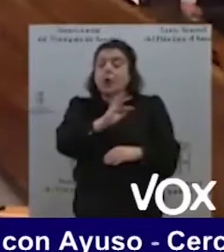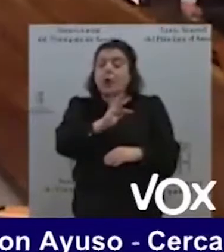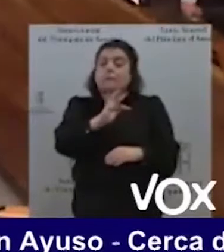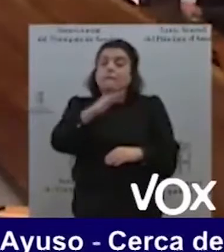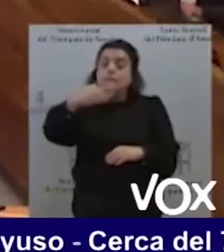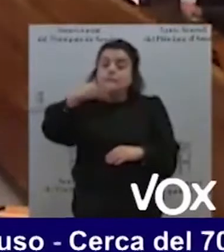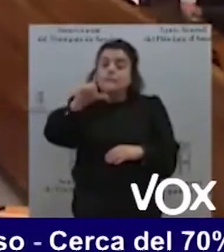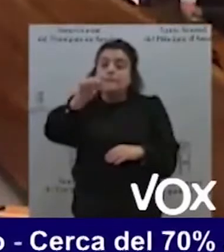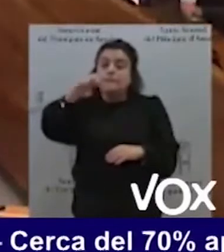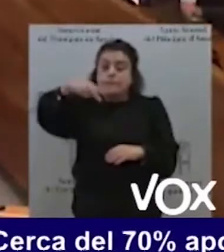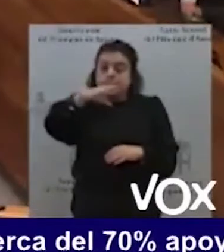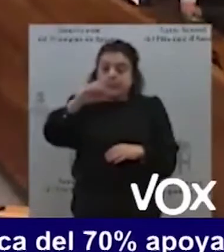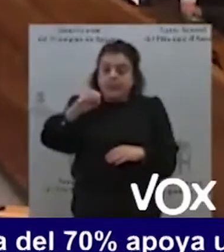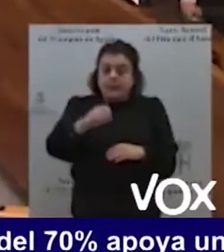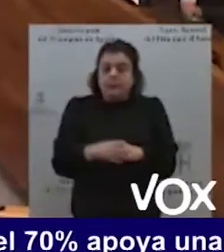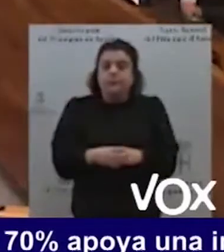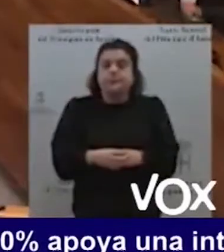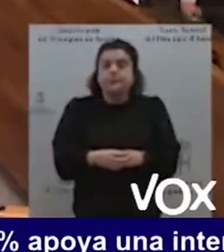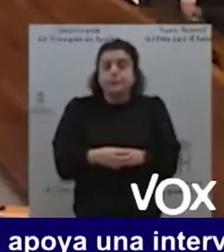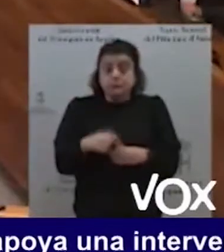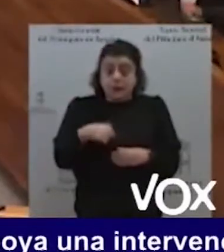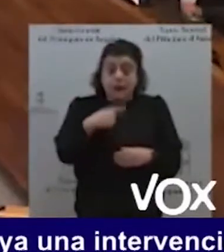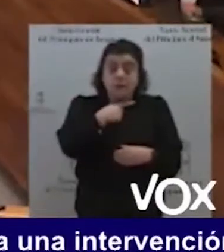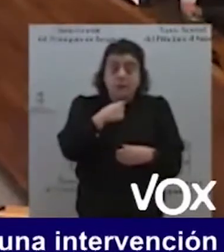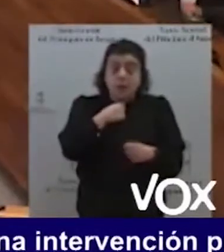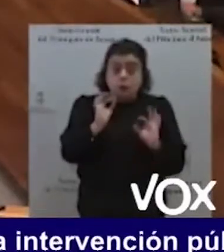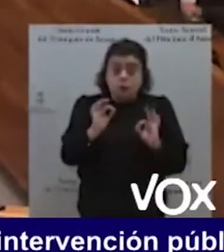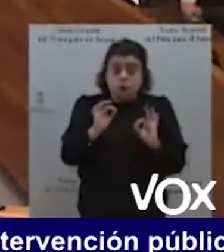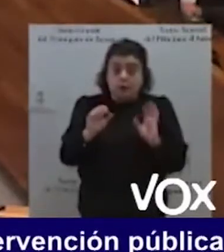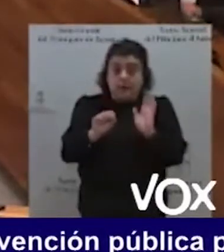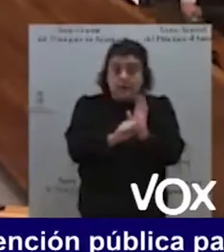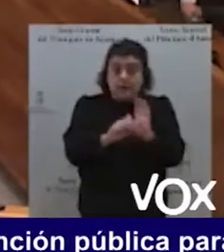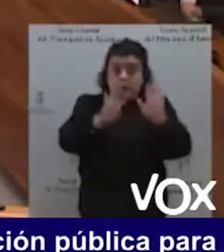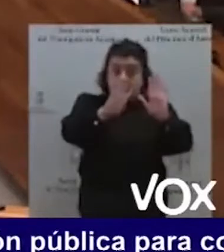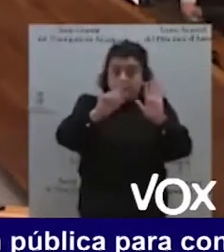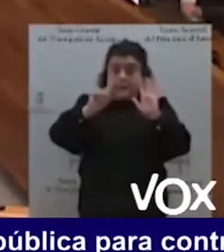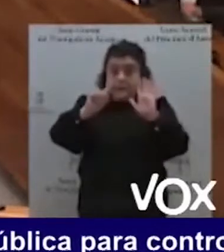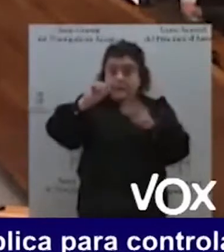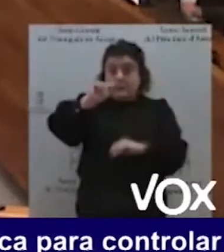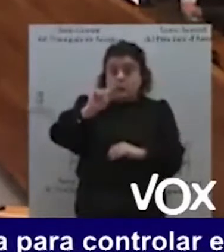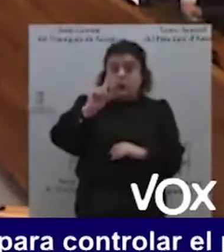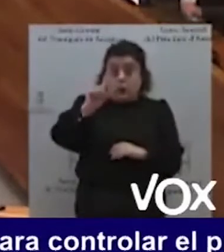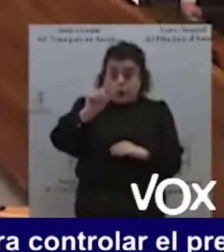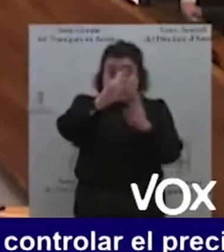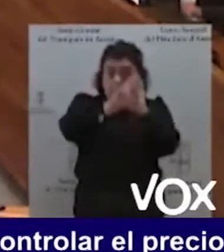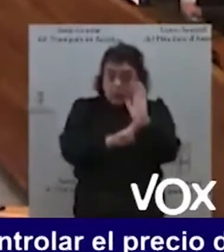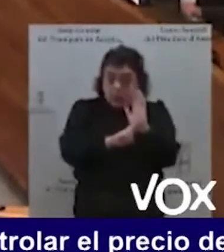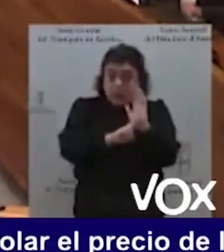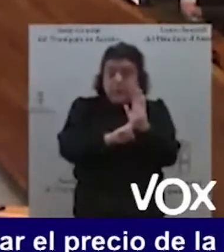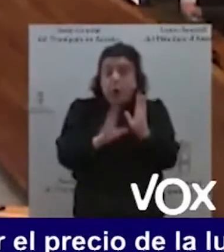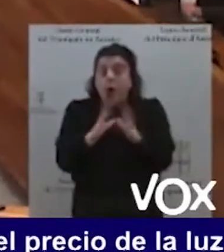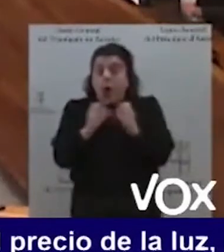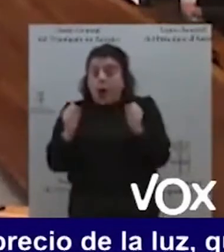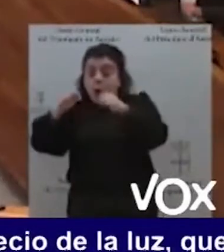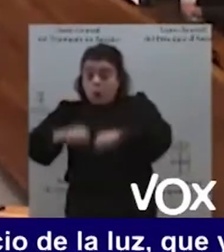Me gustaría, conforme al artículo 96.1 del reglamento y conforme a los acuerdos de la Junta de Portavoces, que